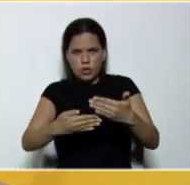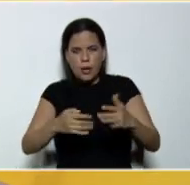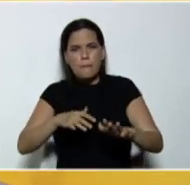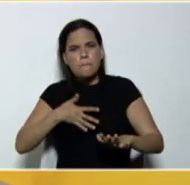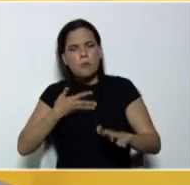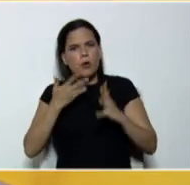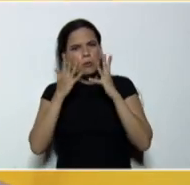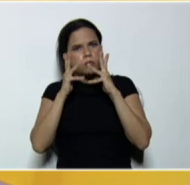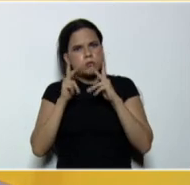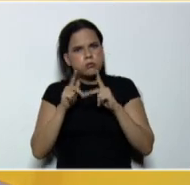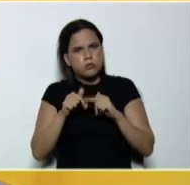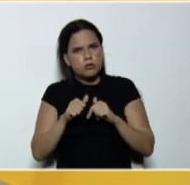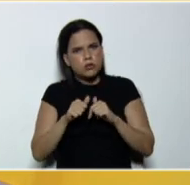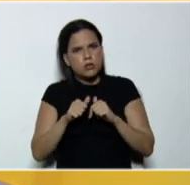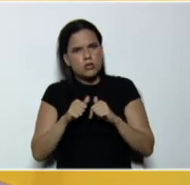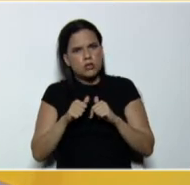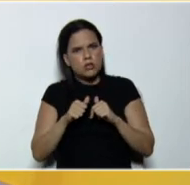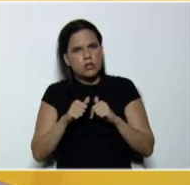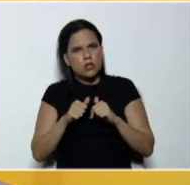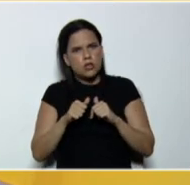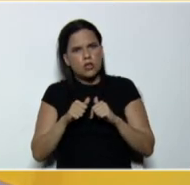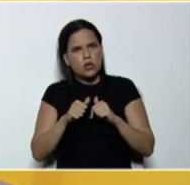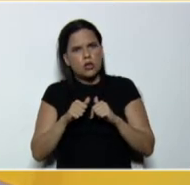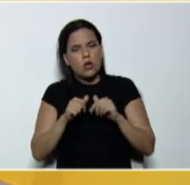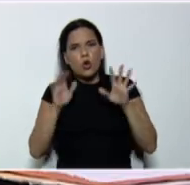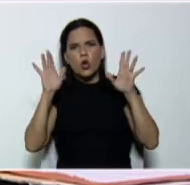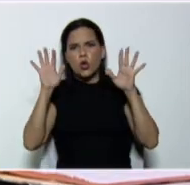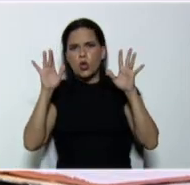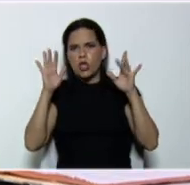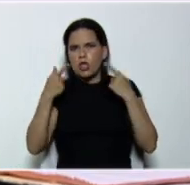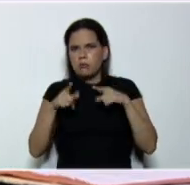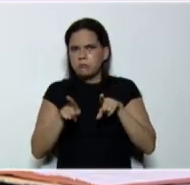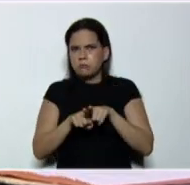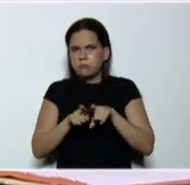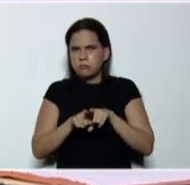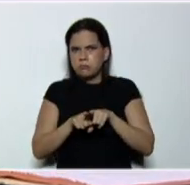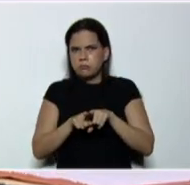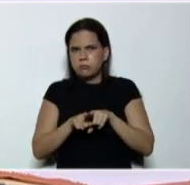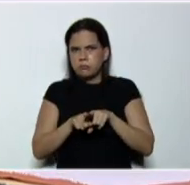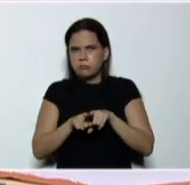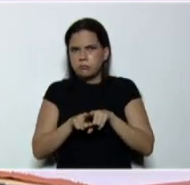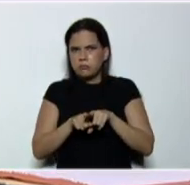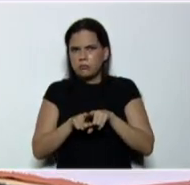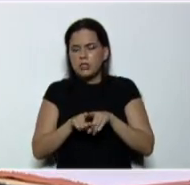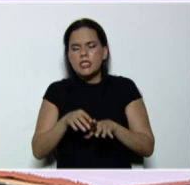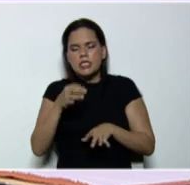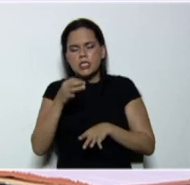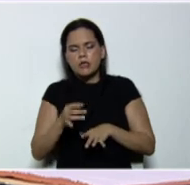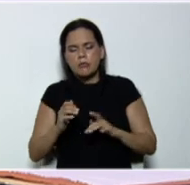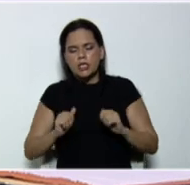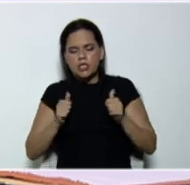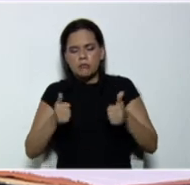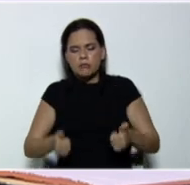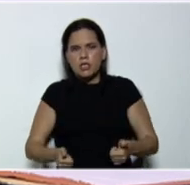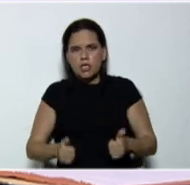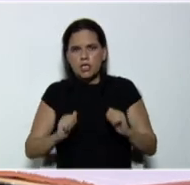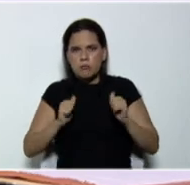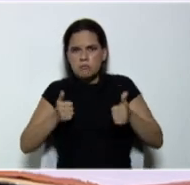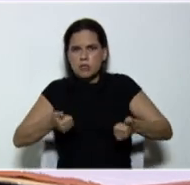Pueden contar hasta los objetos. Con los dedos. Con los dedos. Ellos principalmente inician, también es con los dedos. Mira que cuando